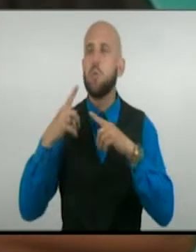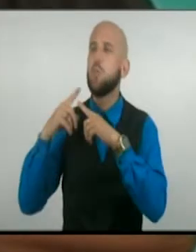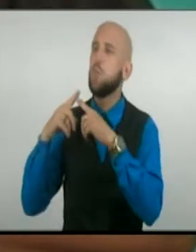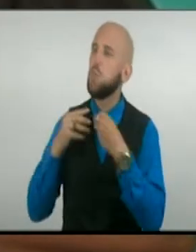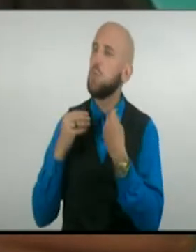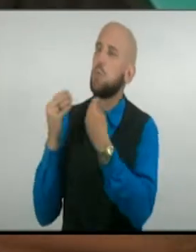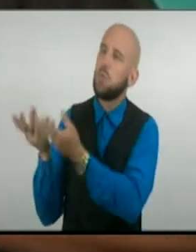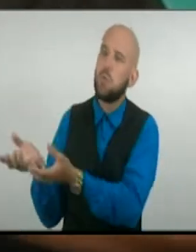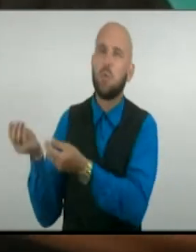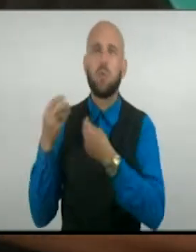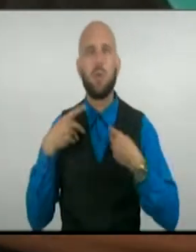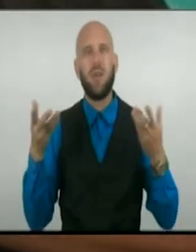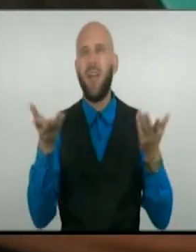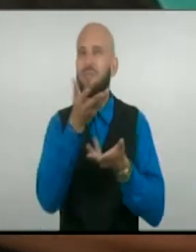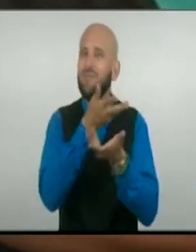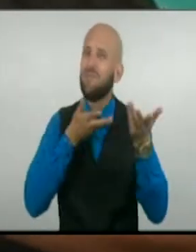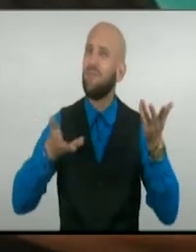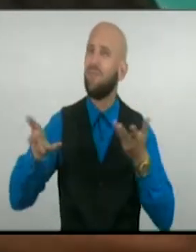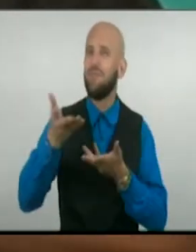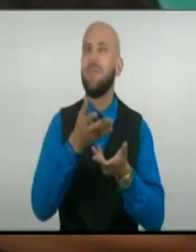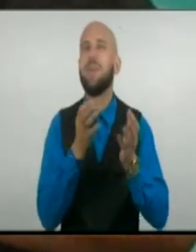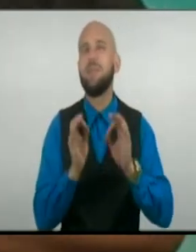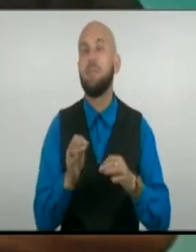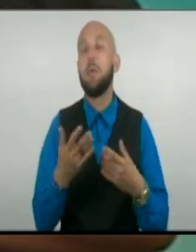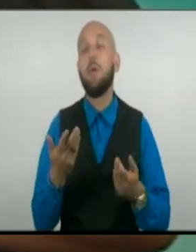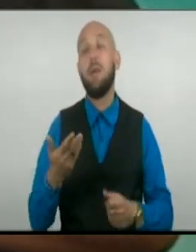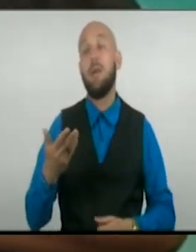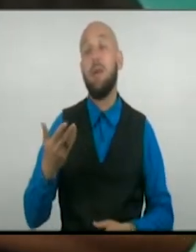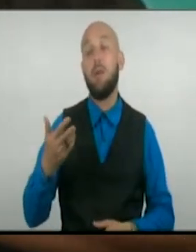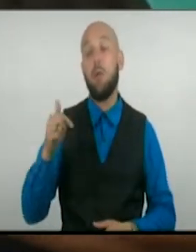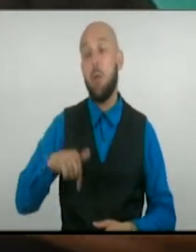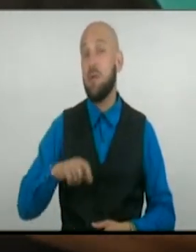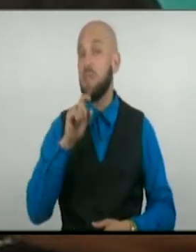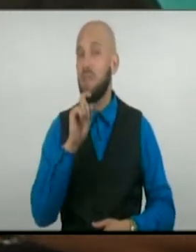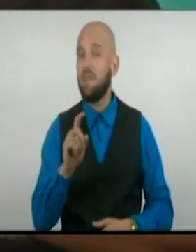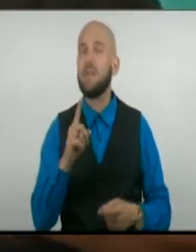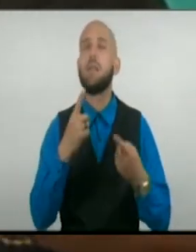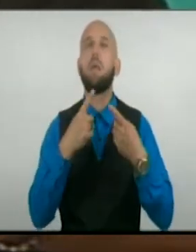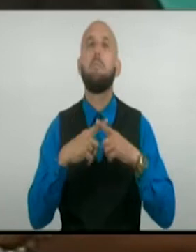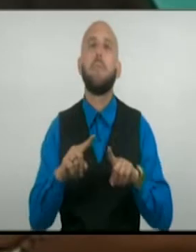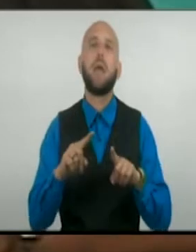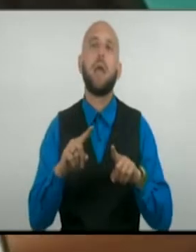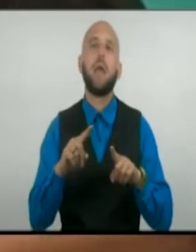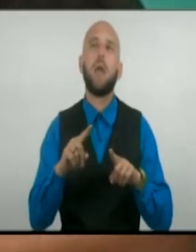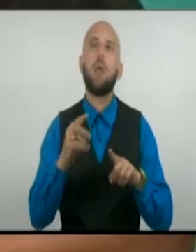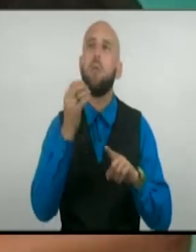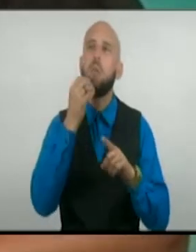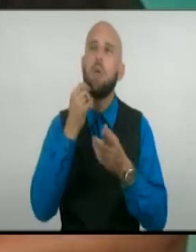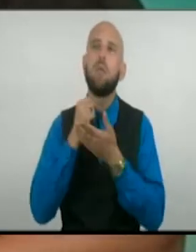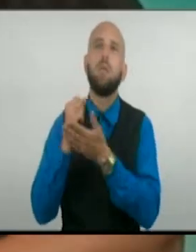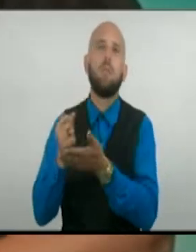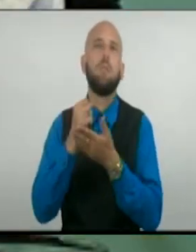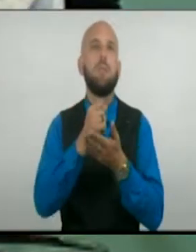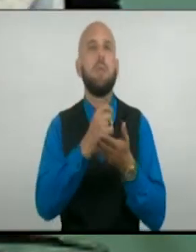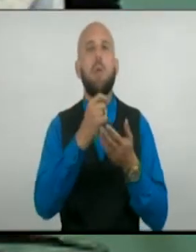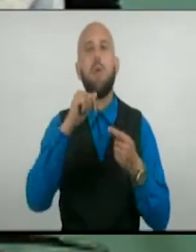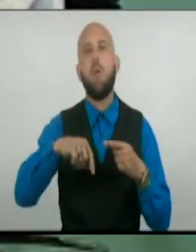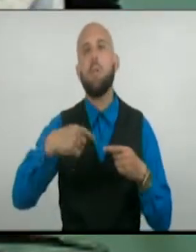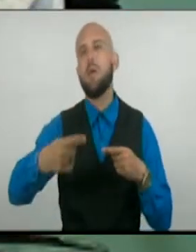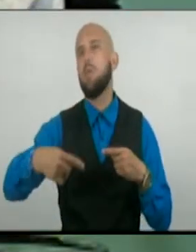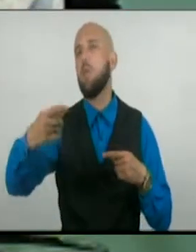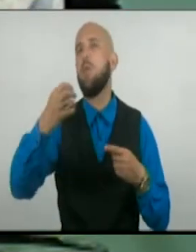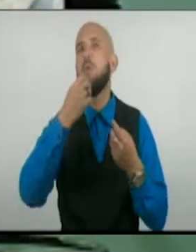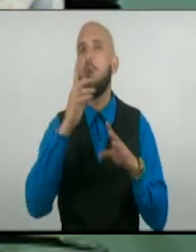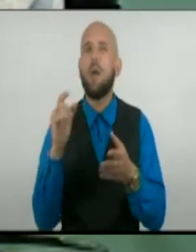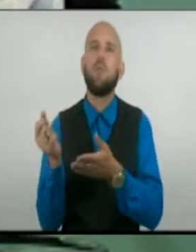ahora que bueno quizás no hoy pero si mañana el paciente tiene la transfusión que necesita claro esto